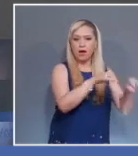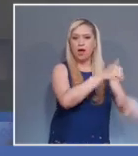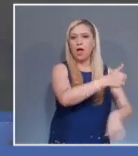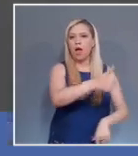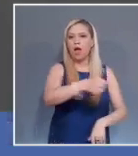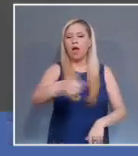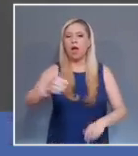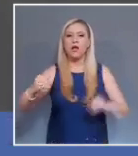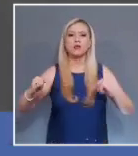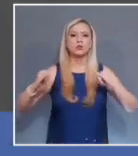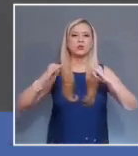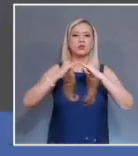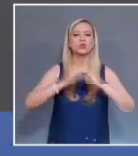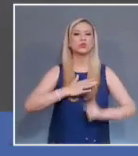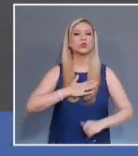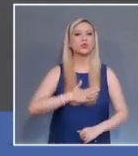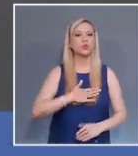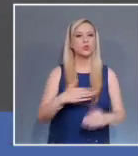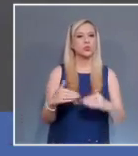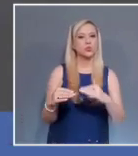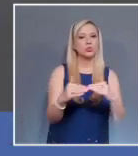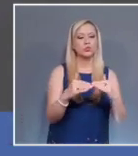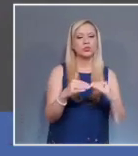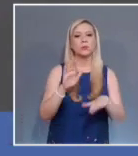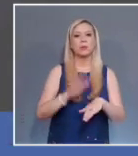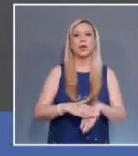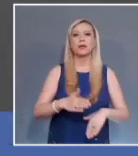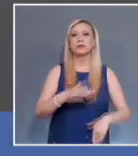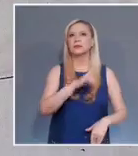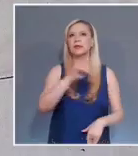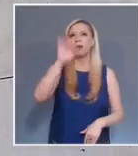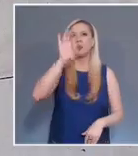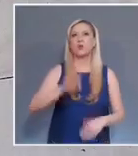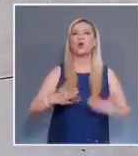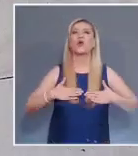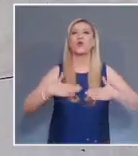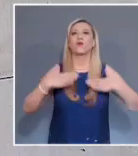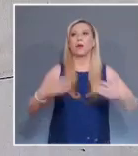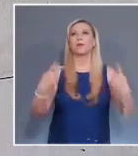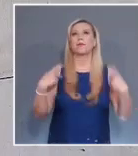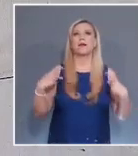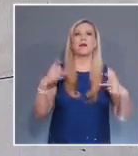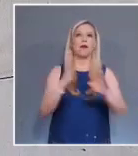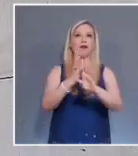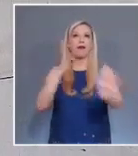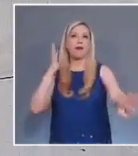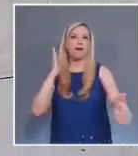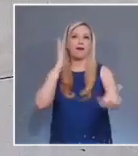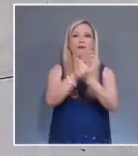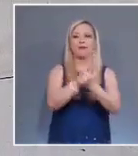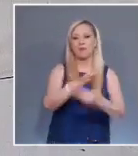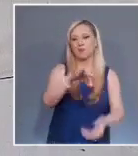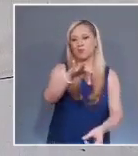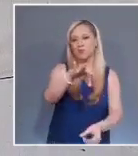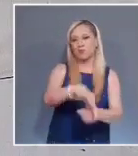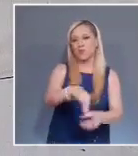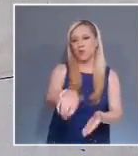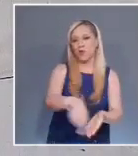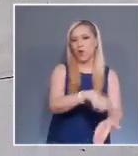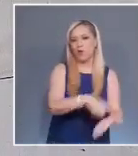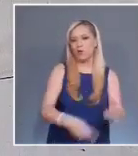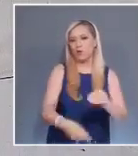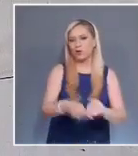la confianza y certeza en el sistema electoral. Finalmente, destacó que al Tribunal Electoral